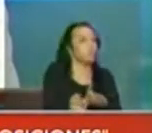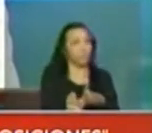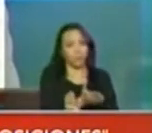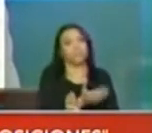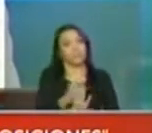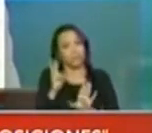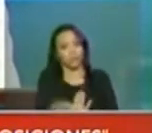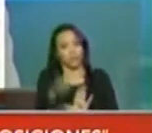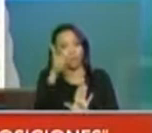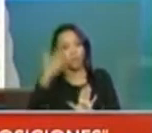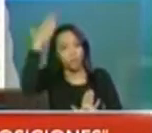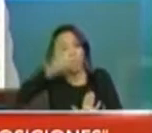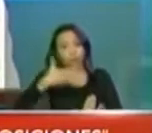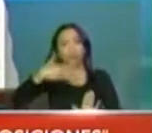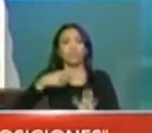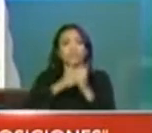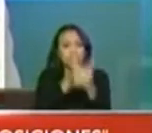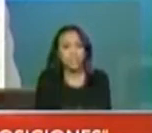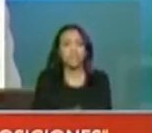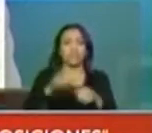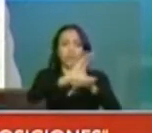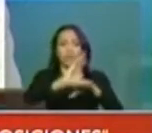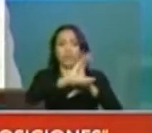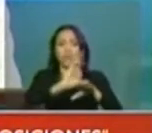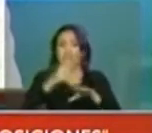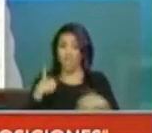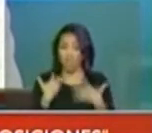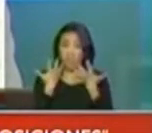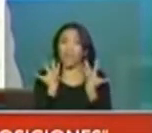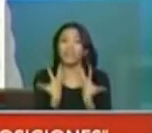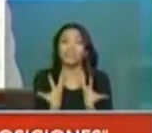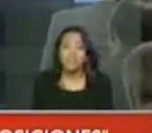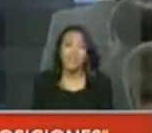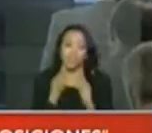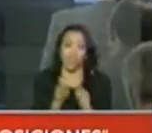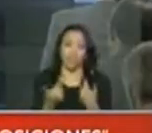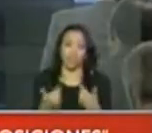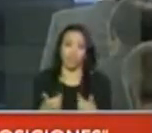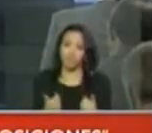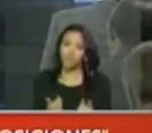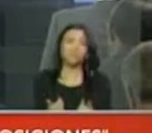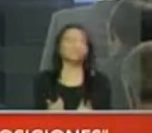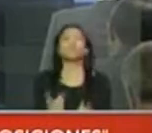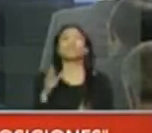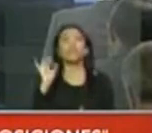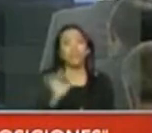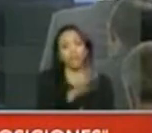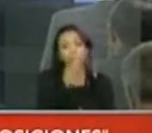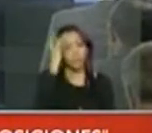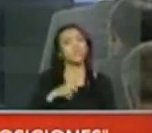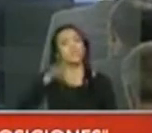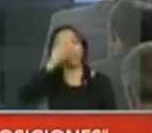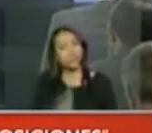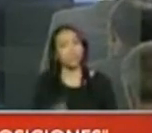Debe estar pautado por los respetos a las garantías constitucionales, y eso no me voy a cansar de repetirlo, a los derechos